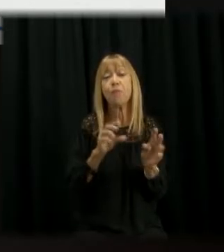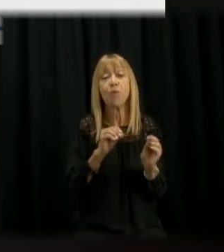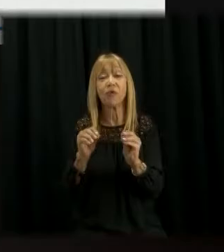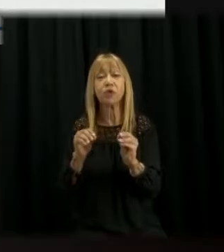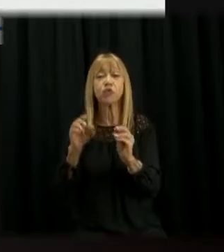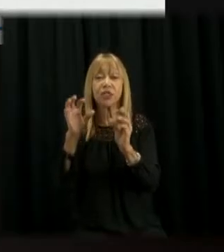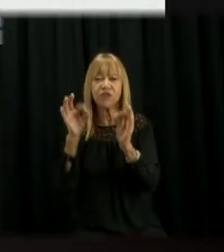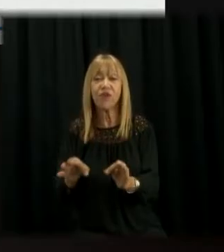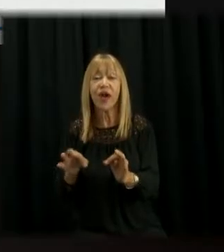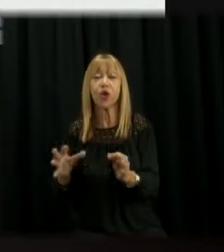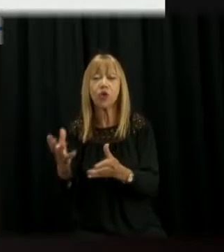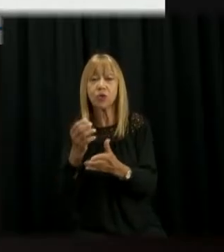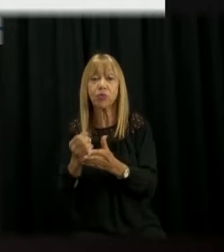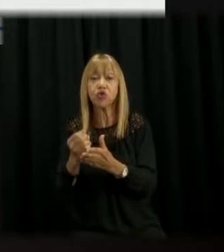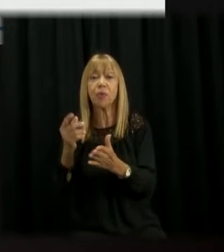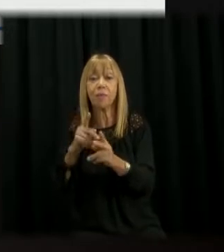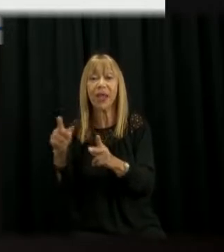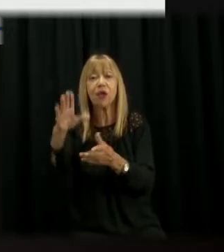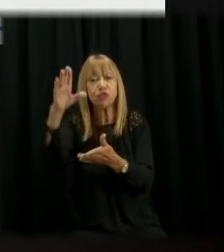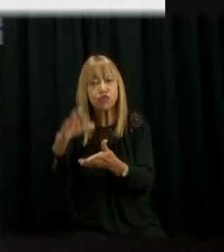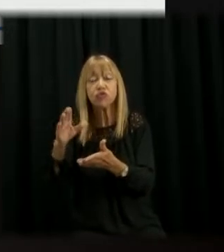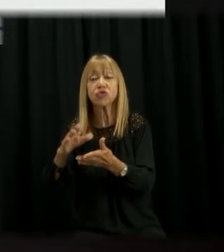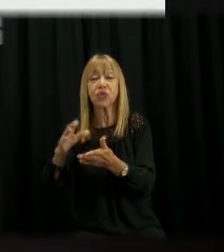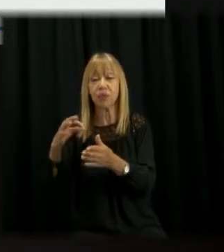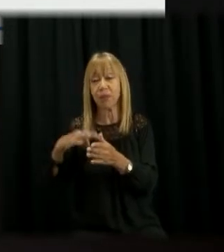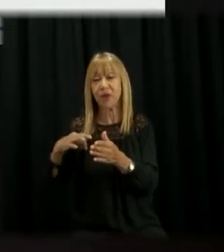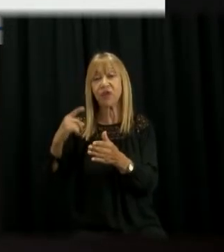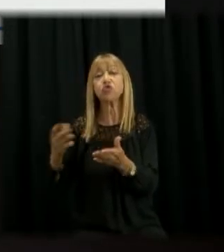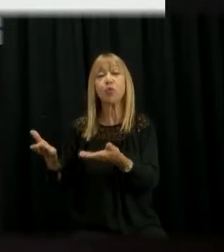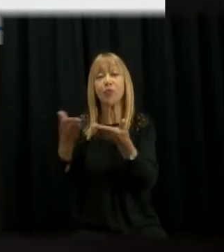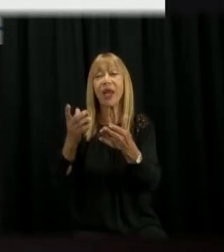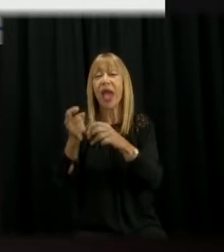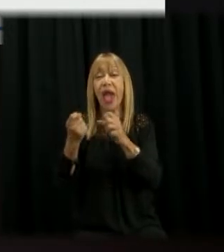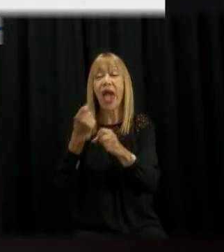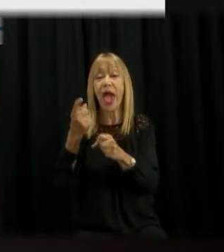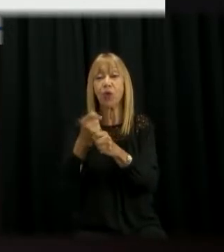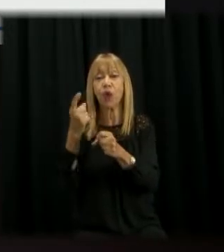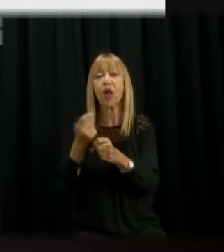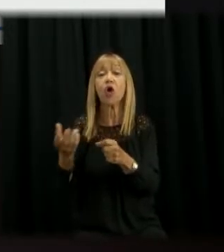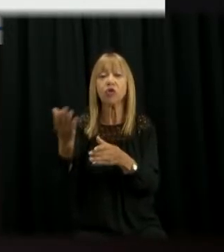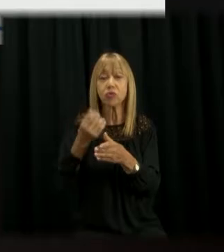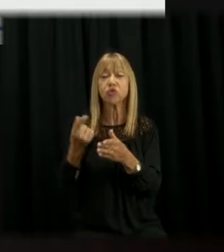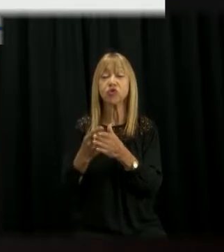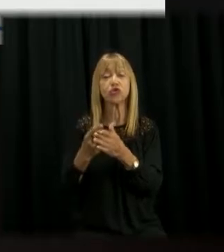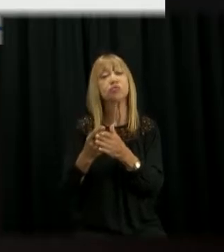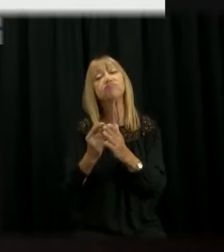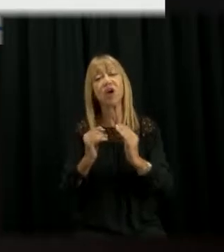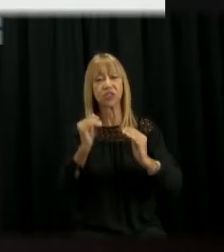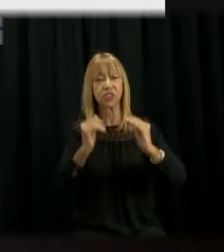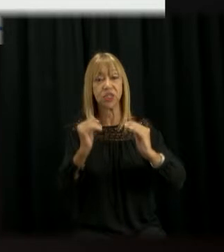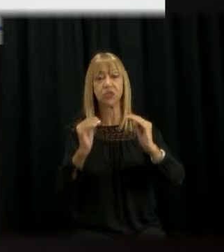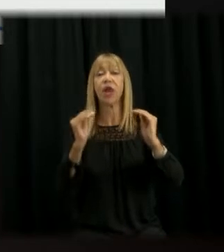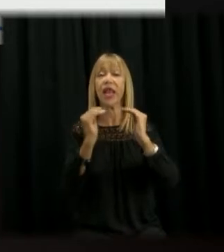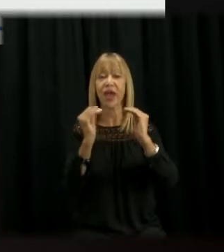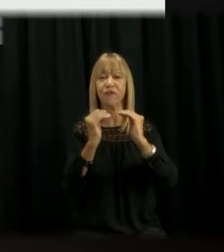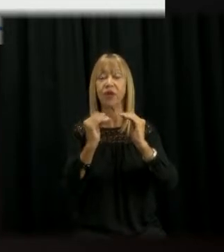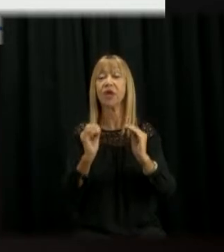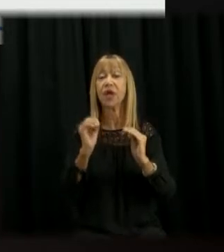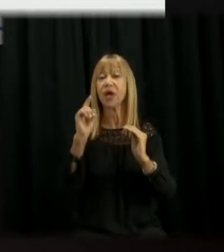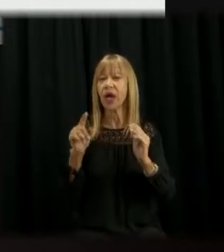beneficios, moverse a un plan de contribución definida para que llegue a un nivel